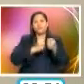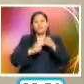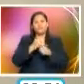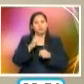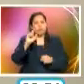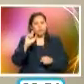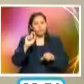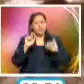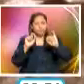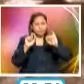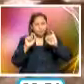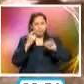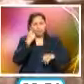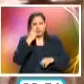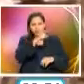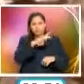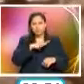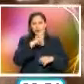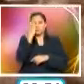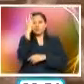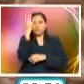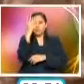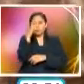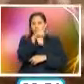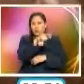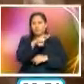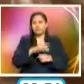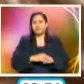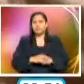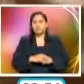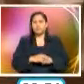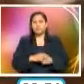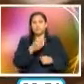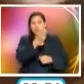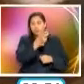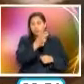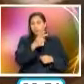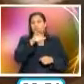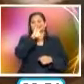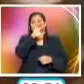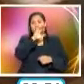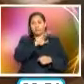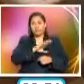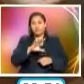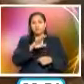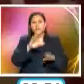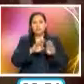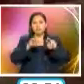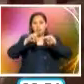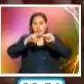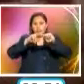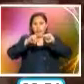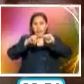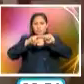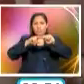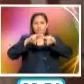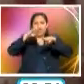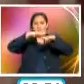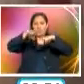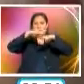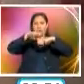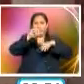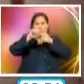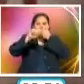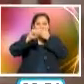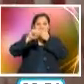XX. Así es, José. mira, aquí está el árbol Sí. este que te decía. Esta pieza me parece increíble. Esta pieza es un petate hecho con billetes de a 100 pesos.